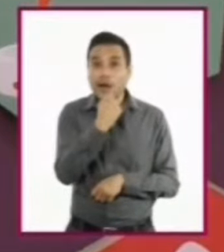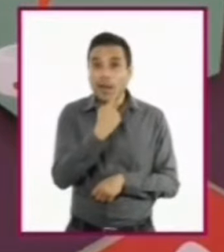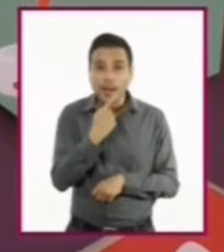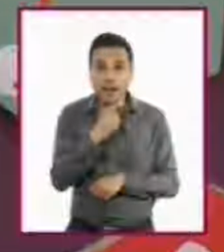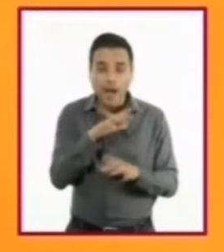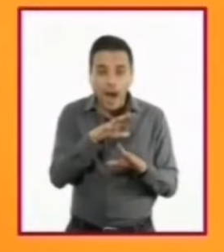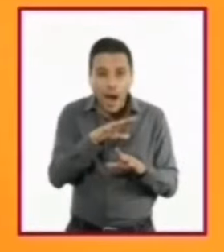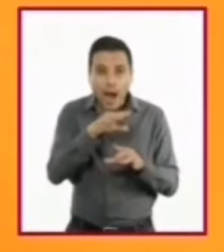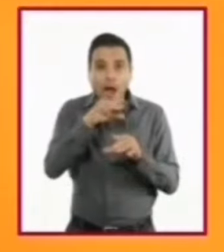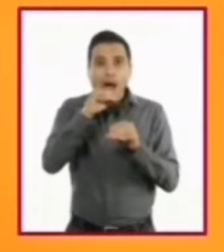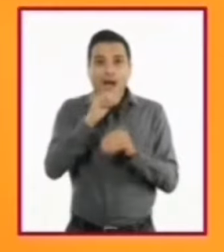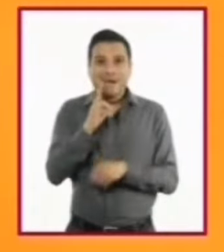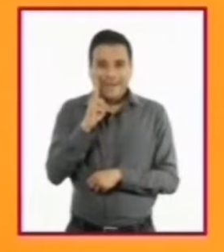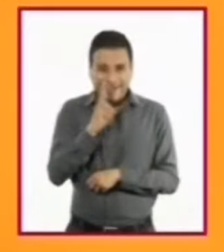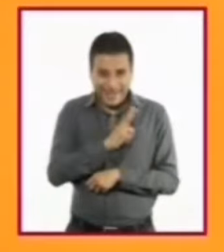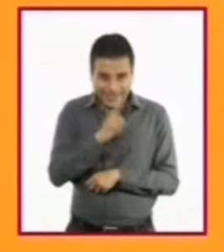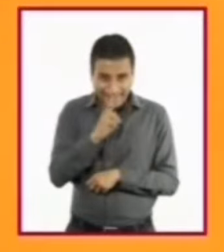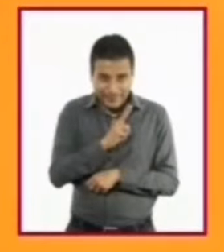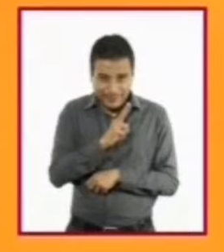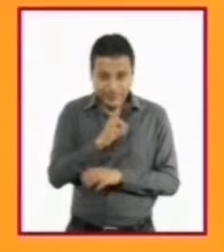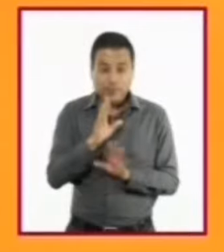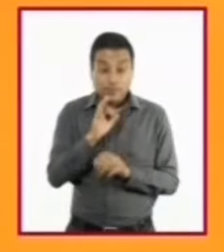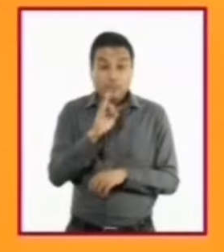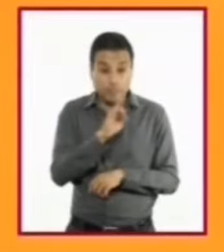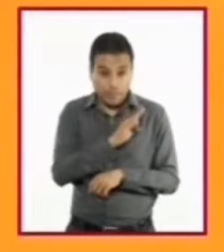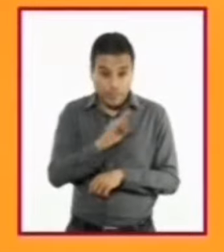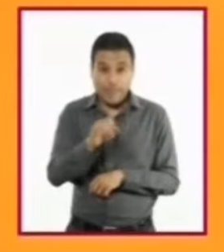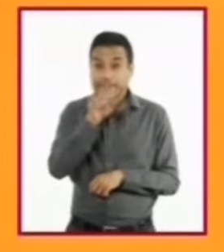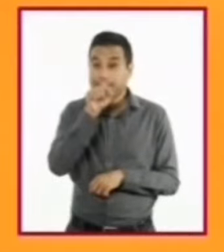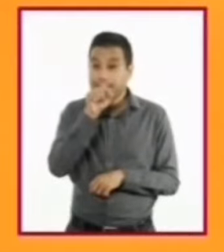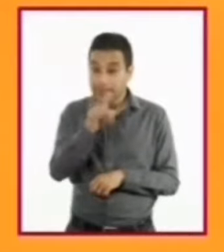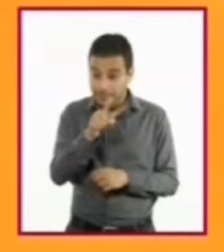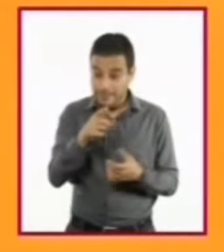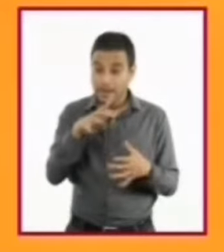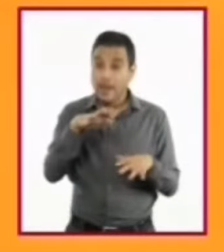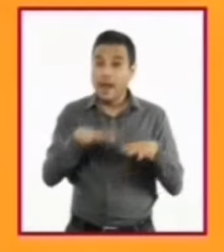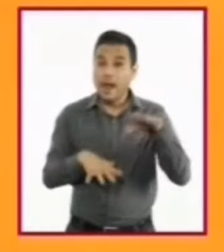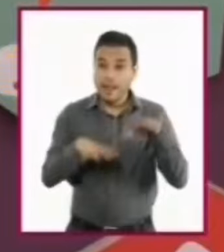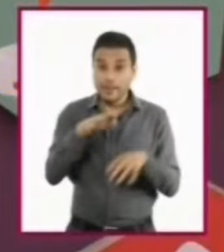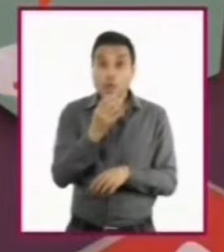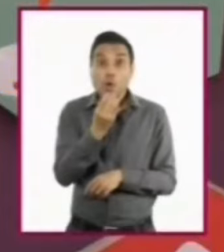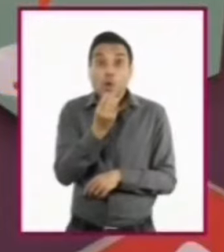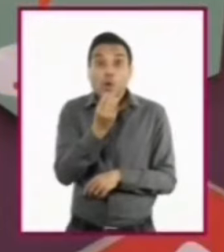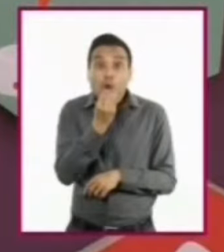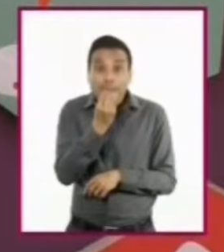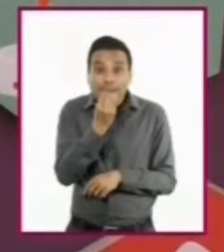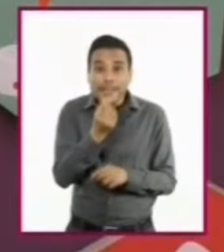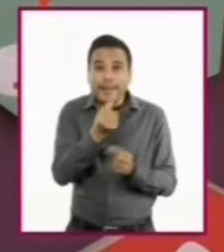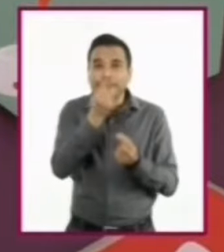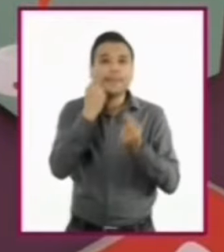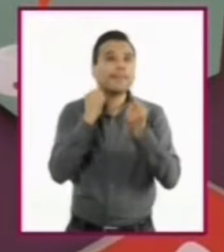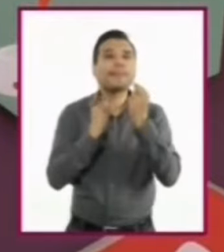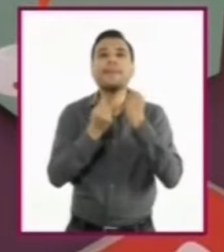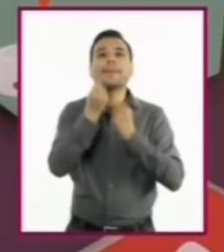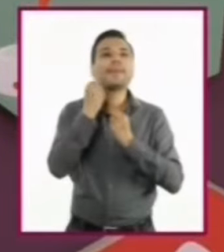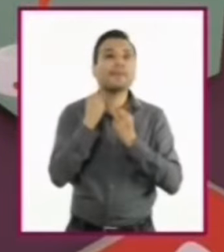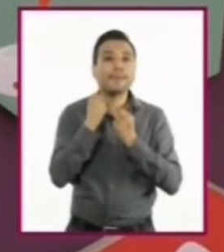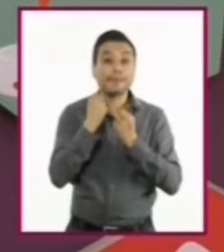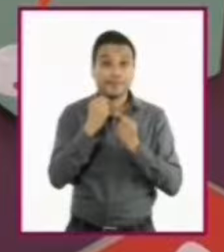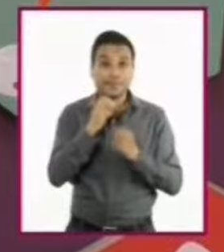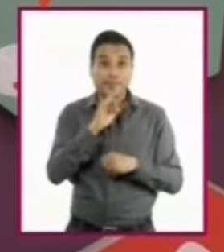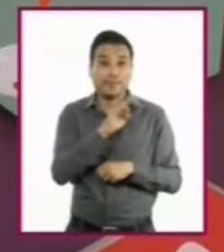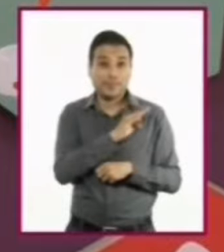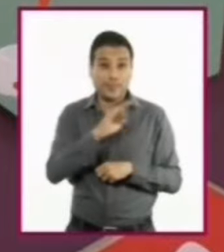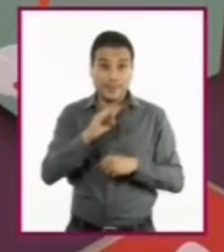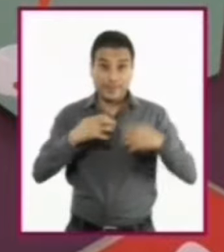nuestros pulmones, si nos distraemos, podría llegar por accidente algo de alimento a las vías respiratorias. Es por